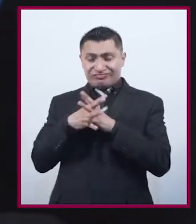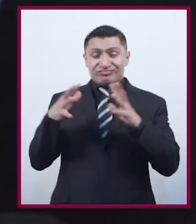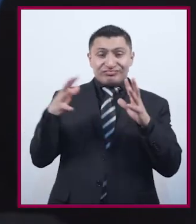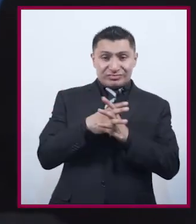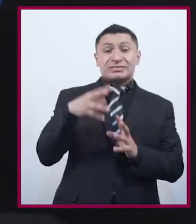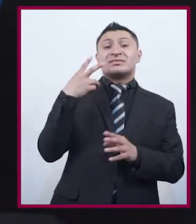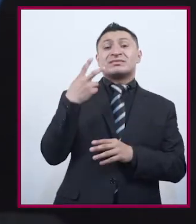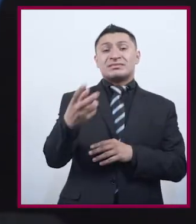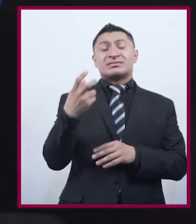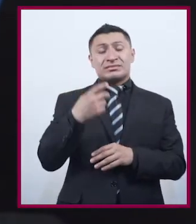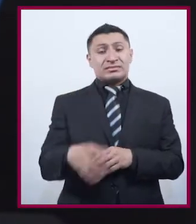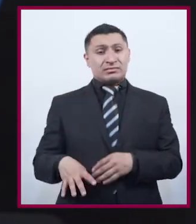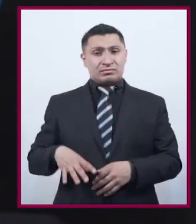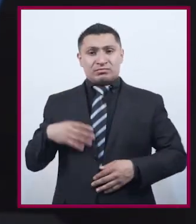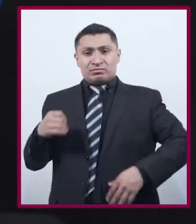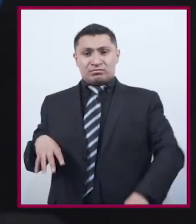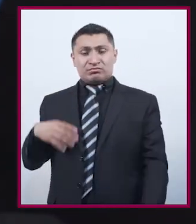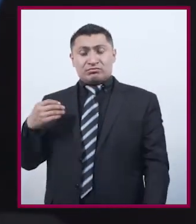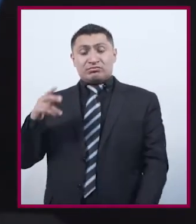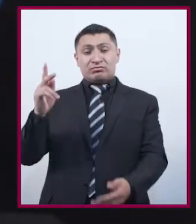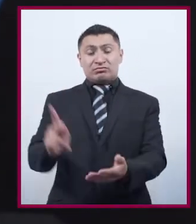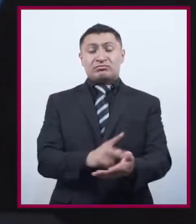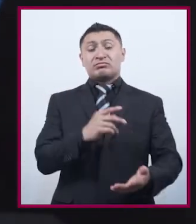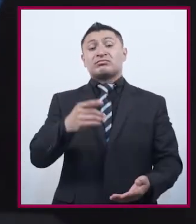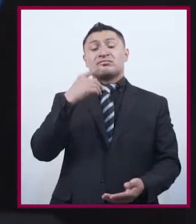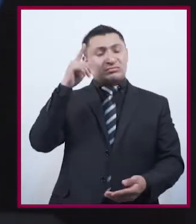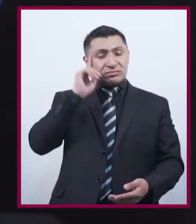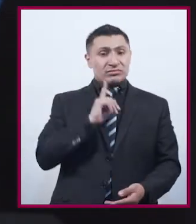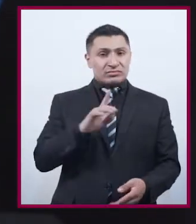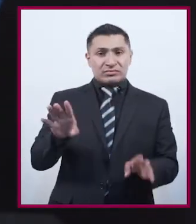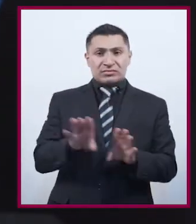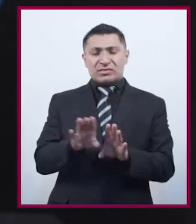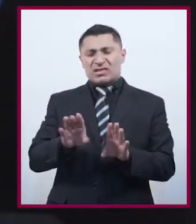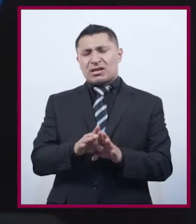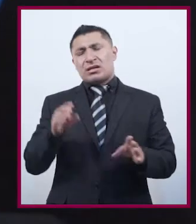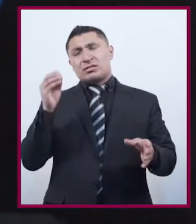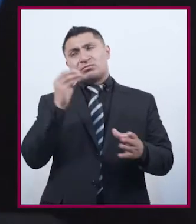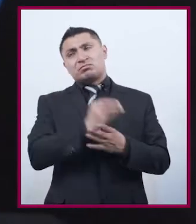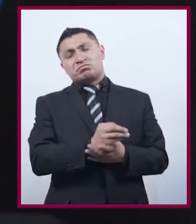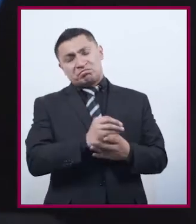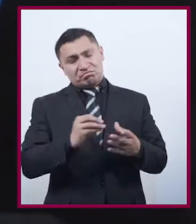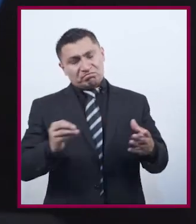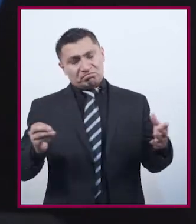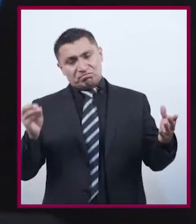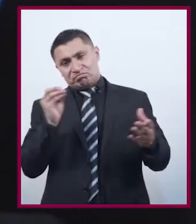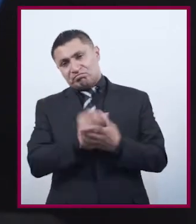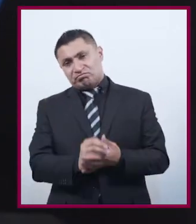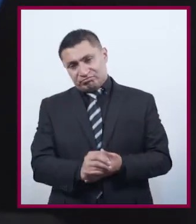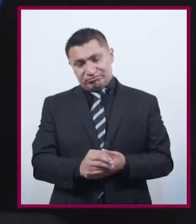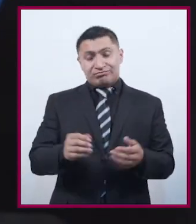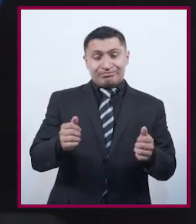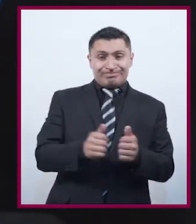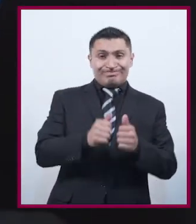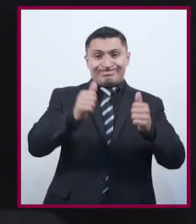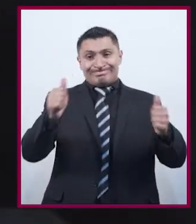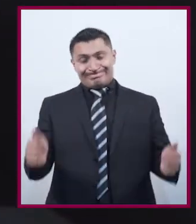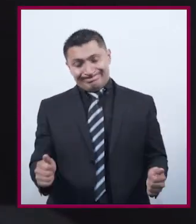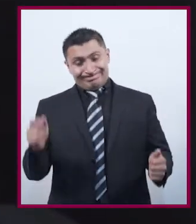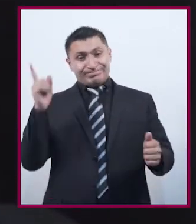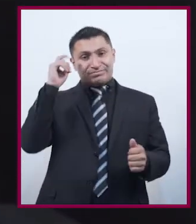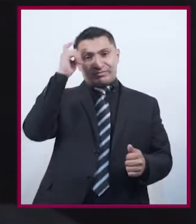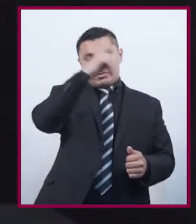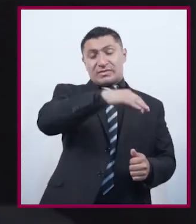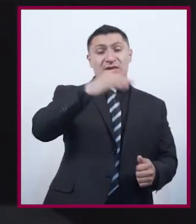batalla. Debido a esto, la lucha reivindicativa de las mujeres queda temporalmente pausada por la situación